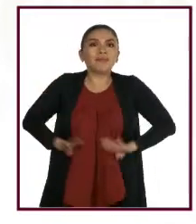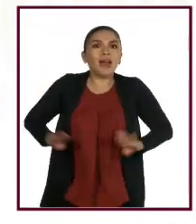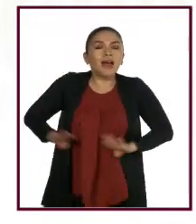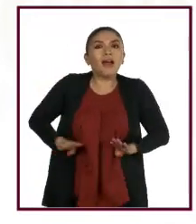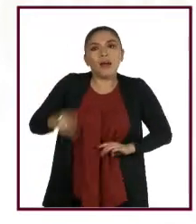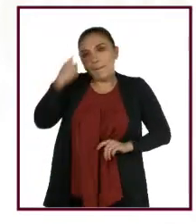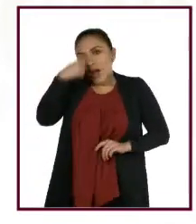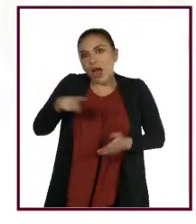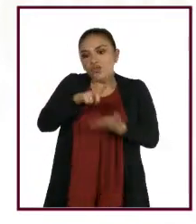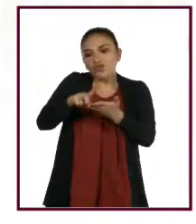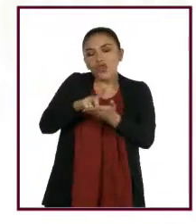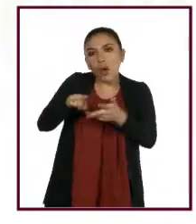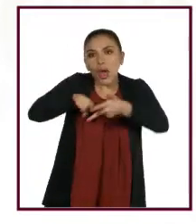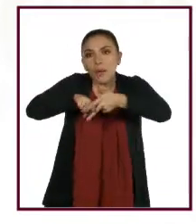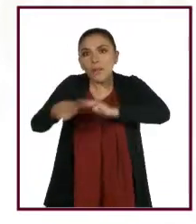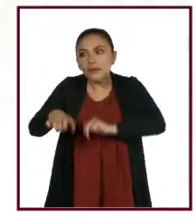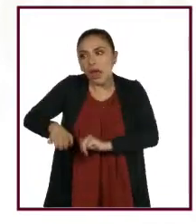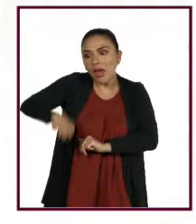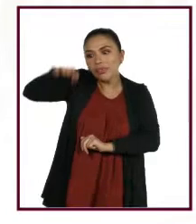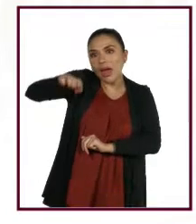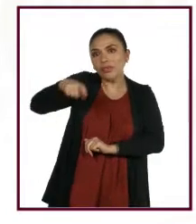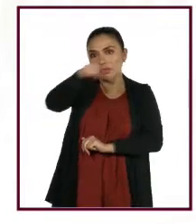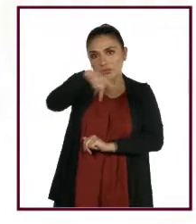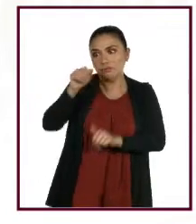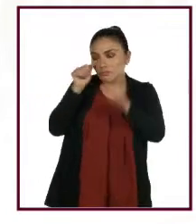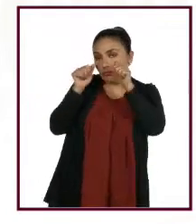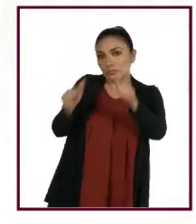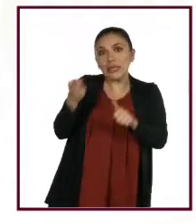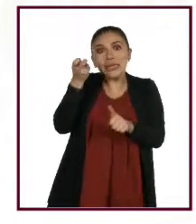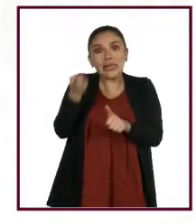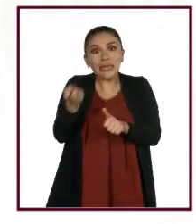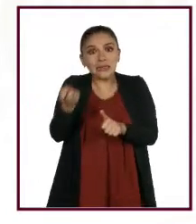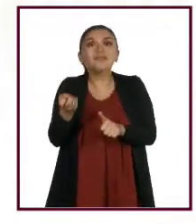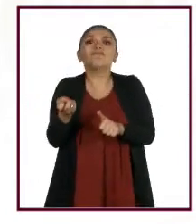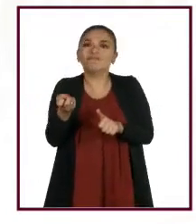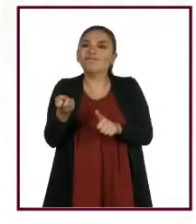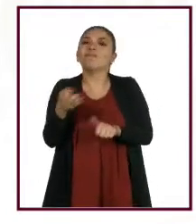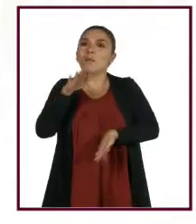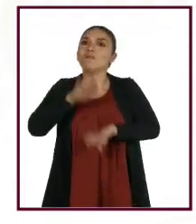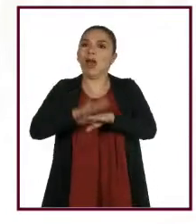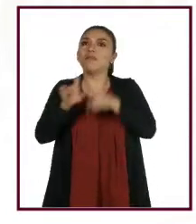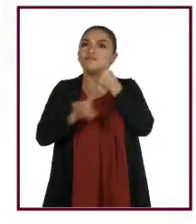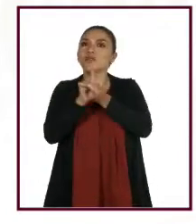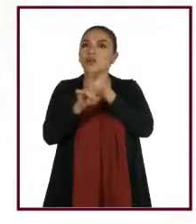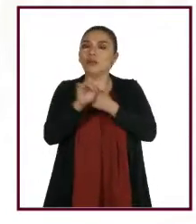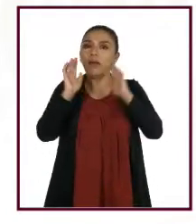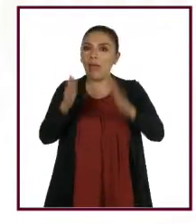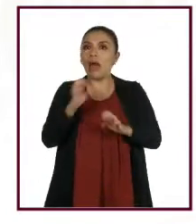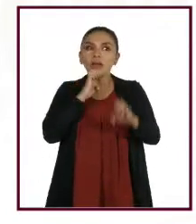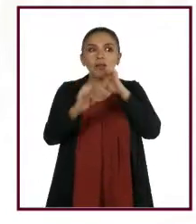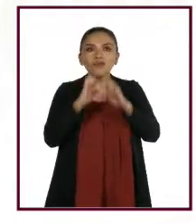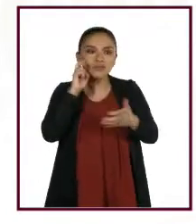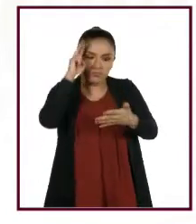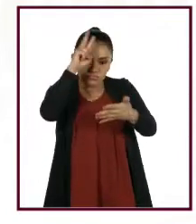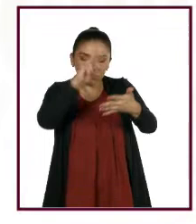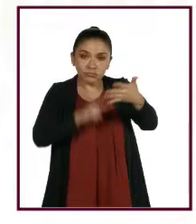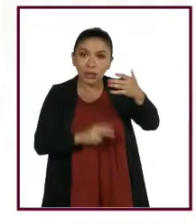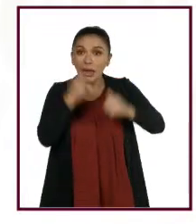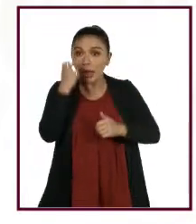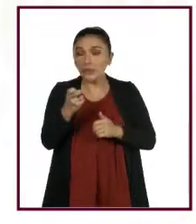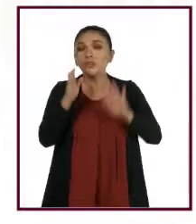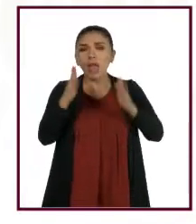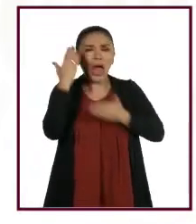esta etapa etaria, con estas edades, donde justamente es una parte crítica según la evidencia que tenemos y los